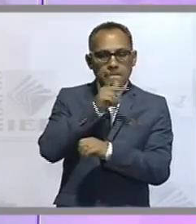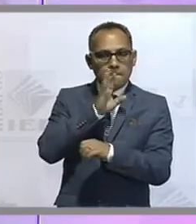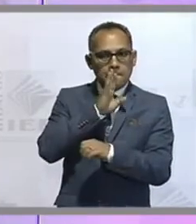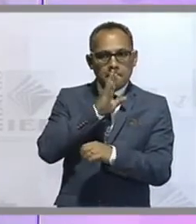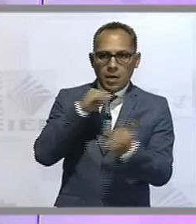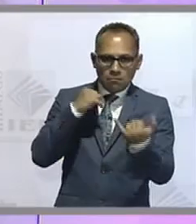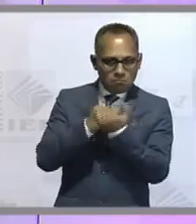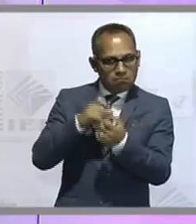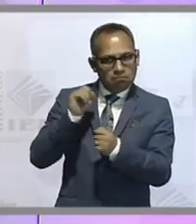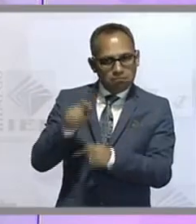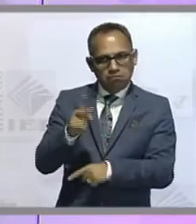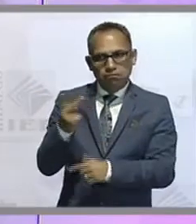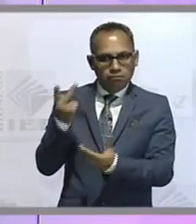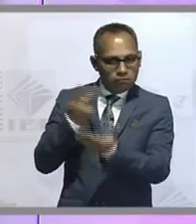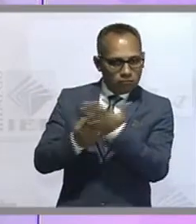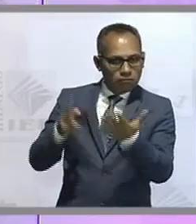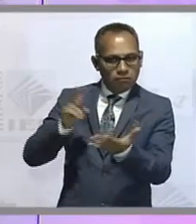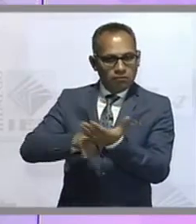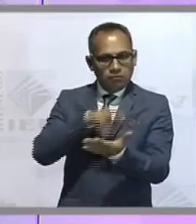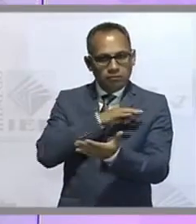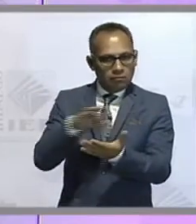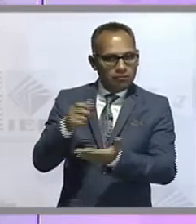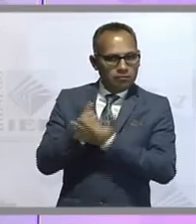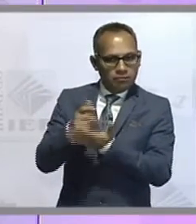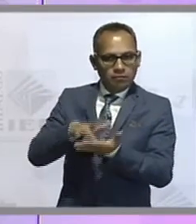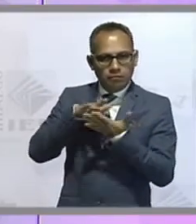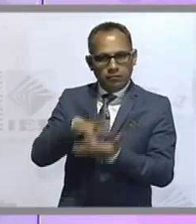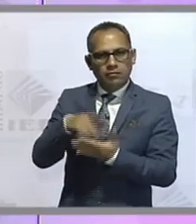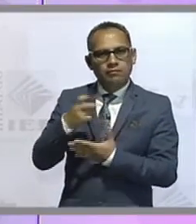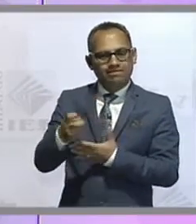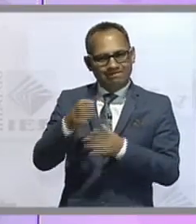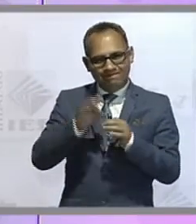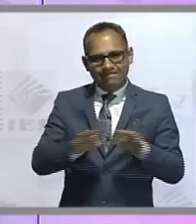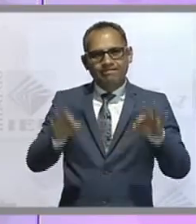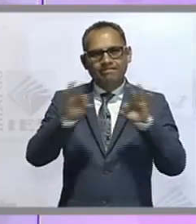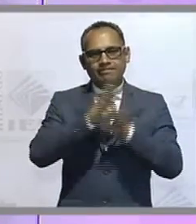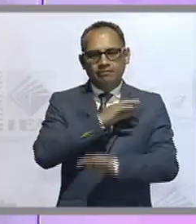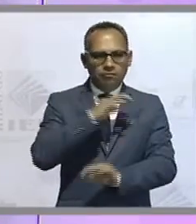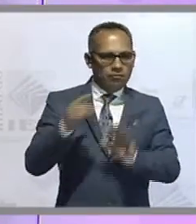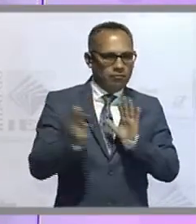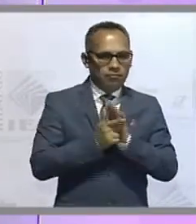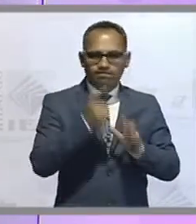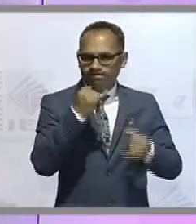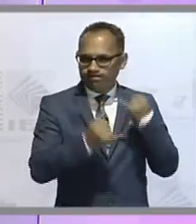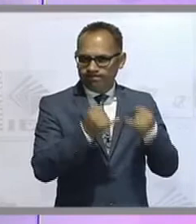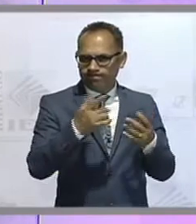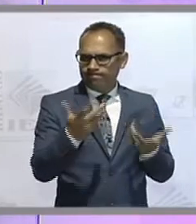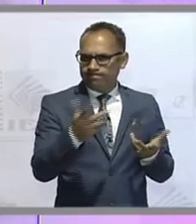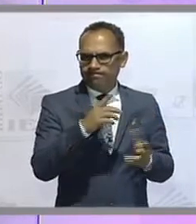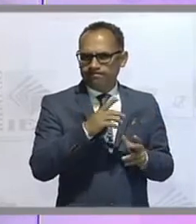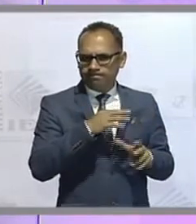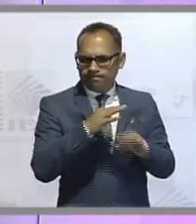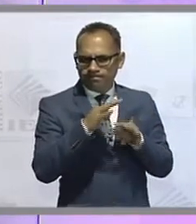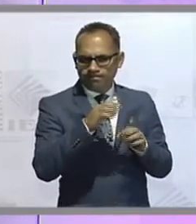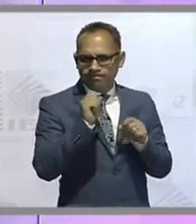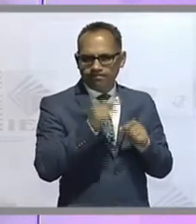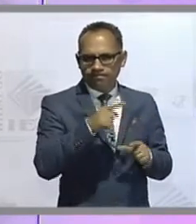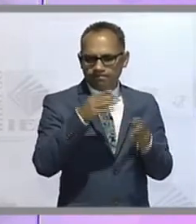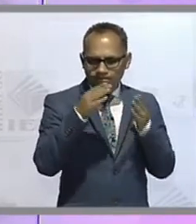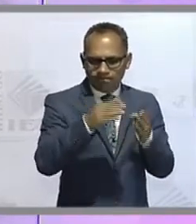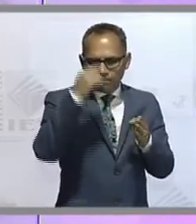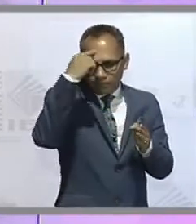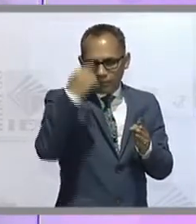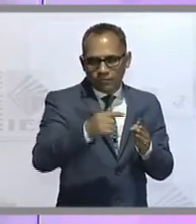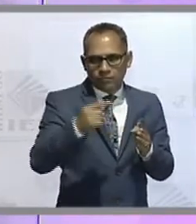es algo que nos van a agradecer debemos de ser una legislatura que trabaje por la sociedad hidalguense por nuestro distrito y sobre todo